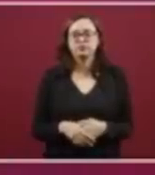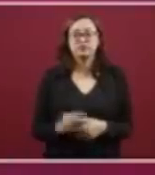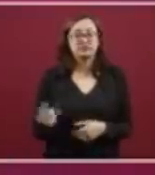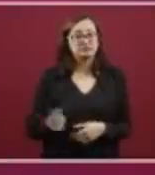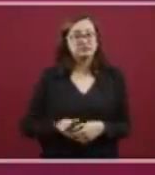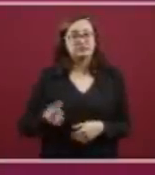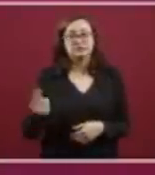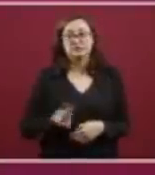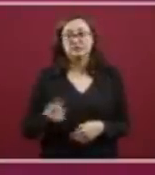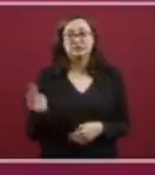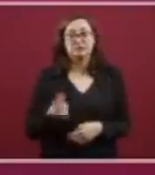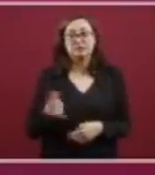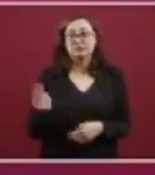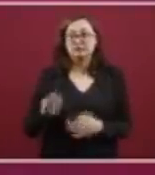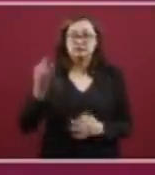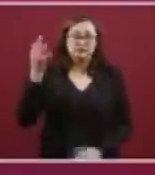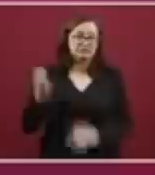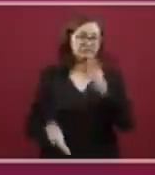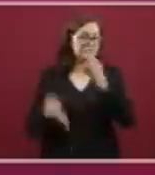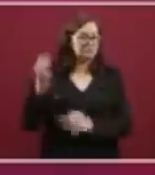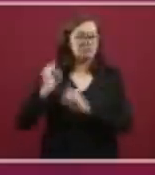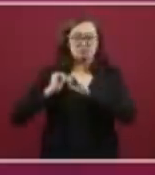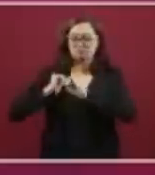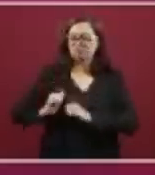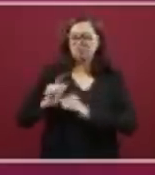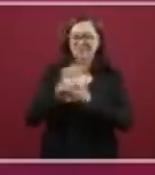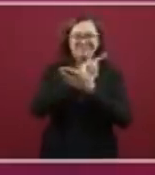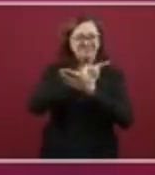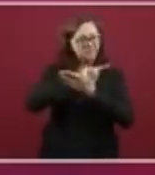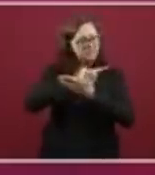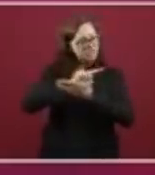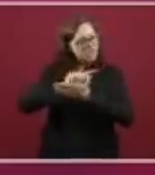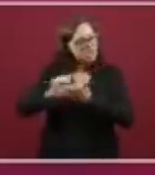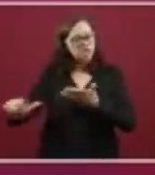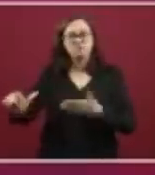es necesario, el Poder Judicial,